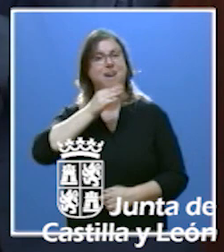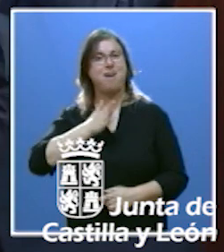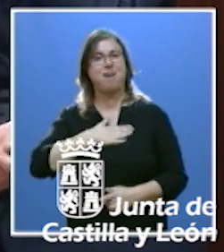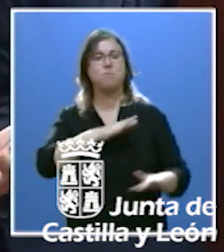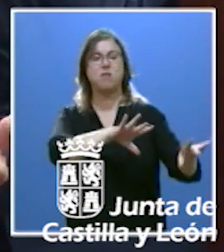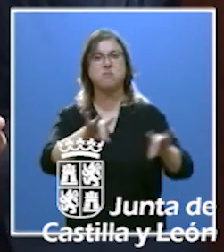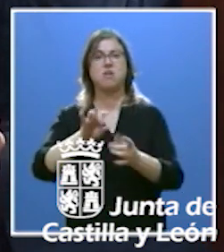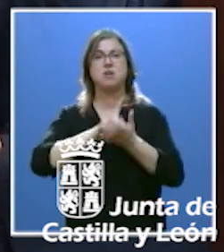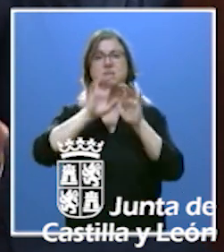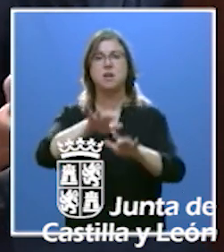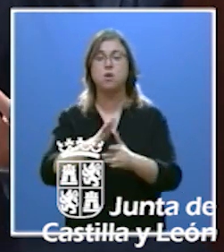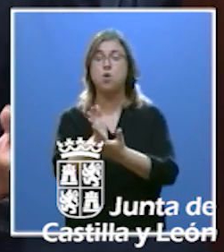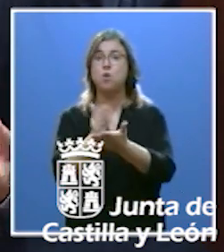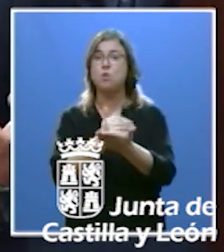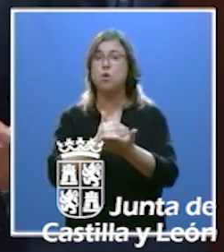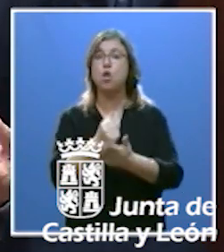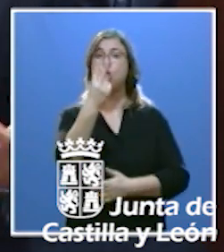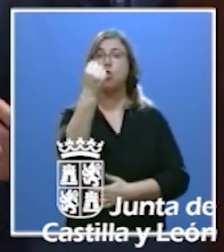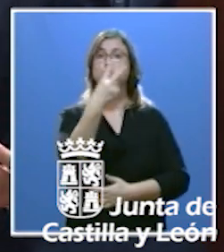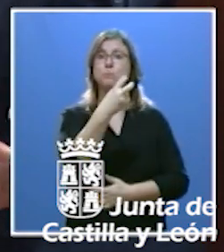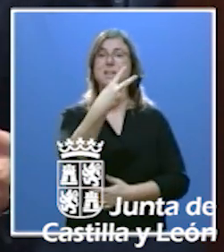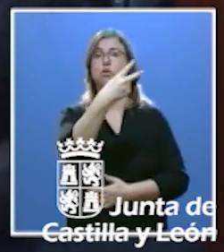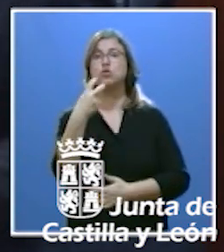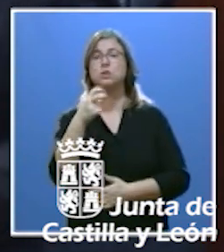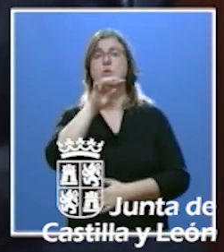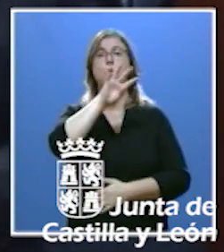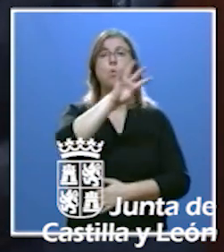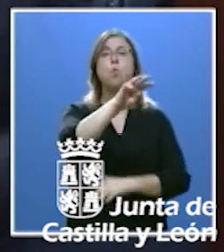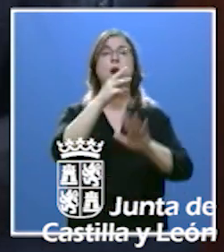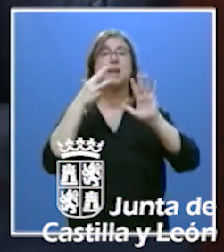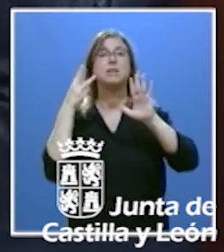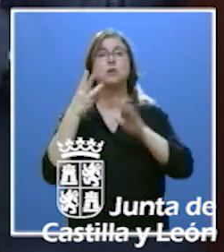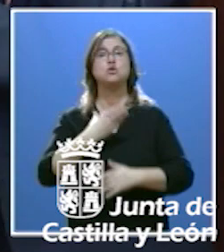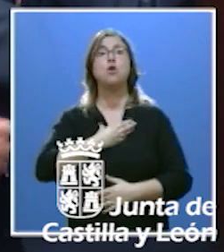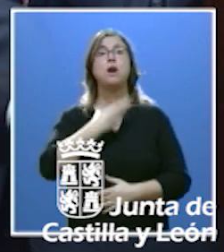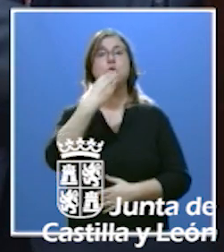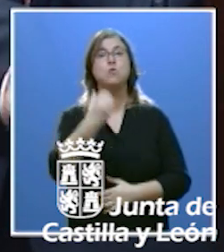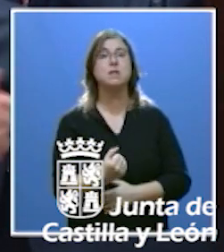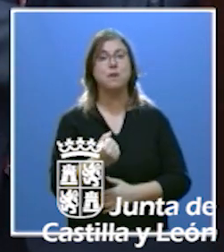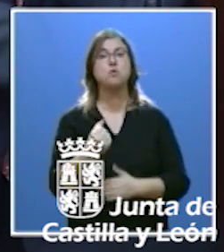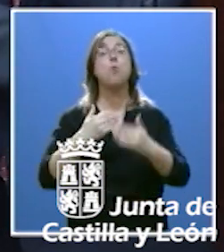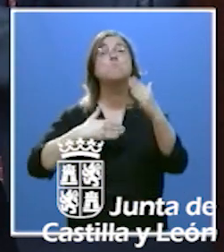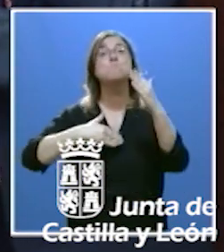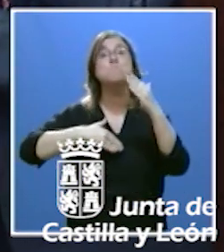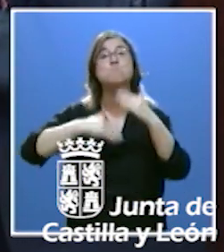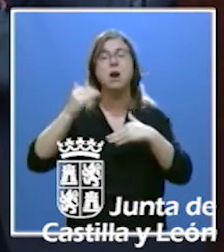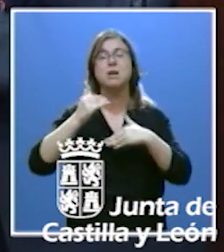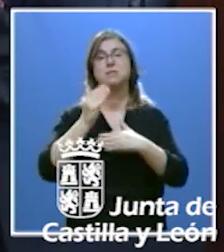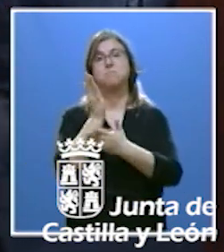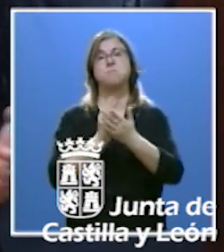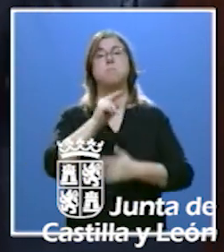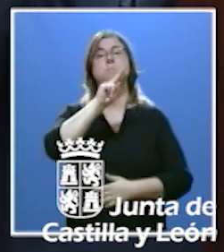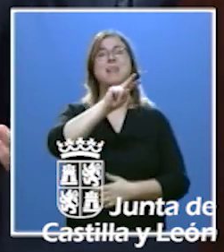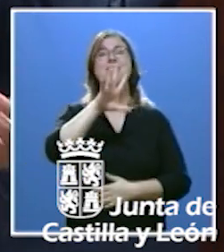tierra. Una región con 2.248 ayuntamientos, más de la cuarta parte de los municipios de